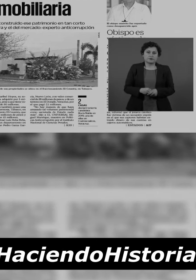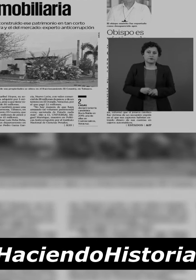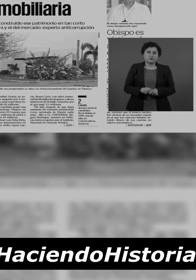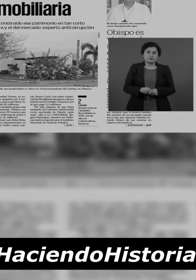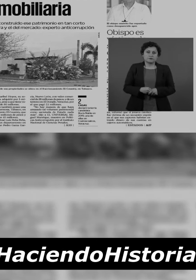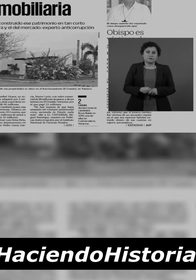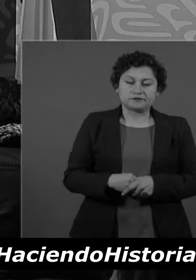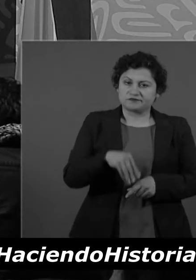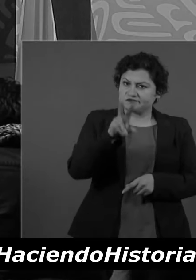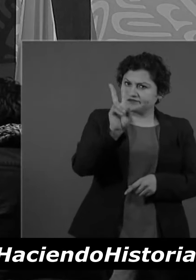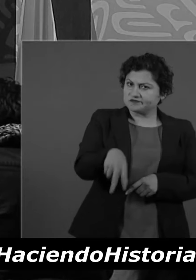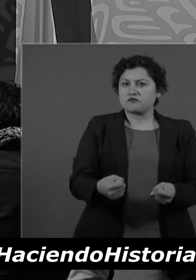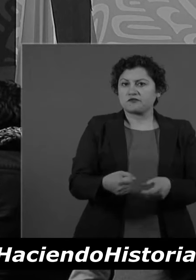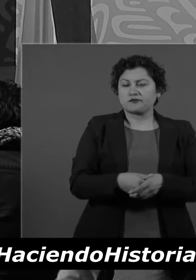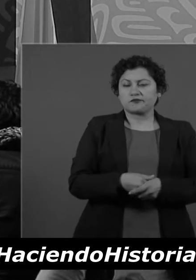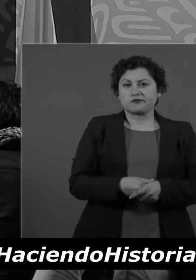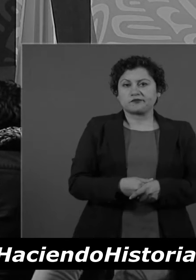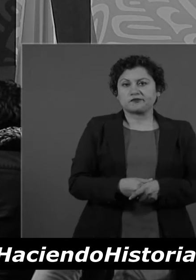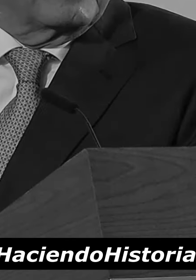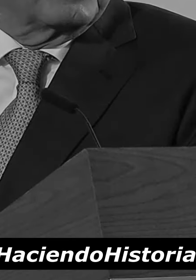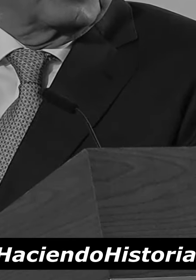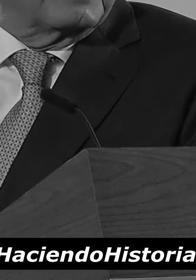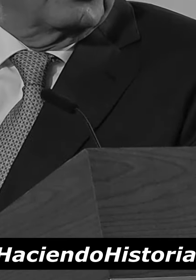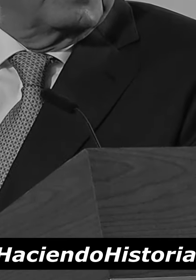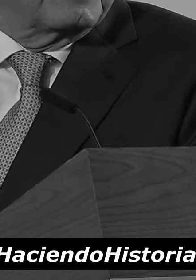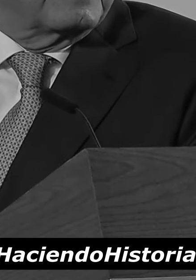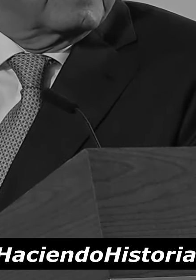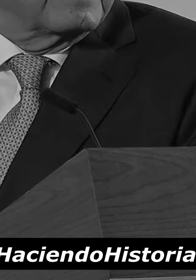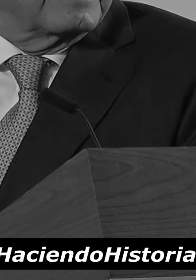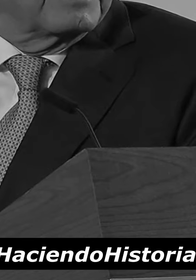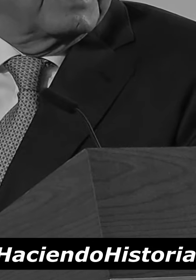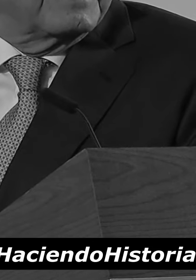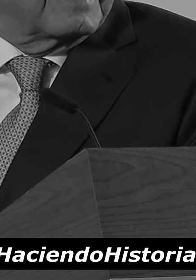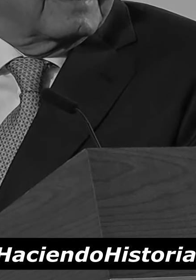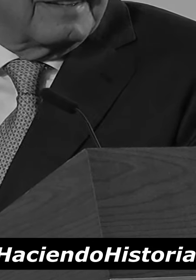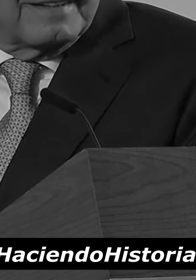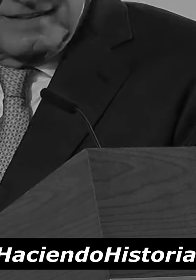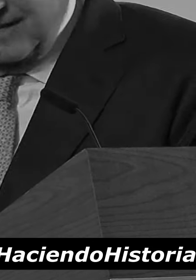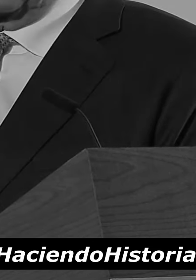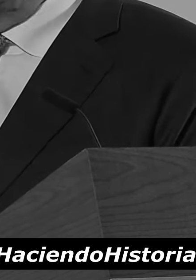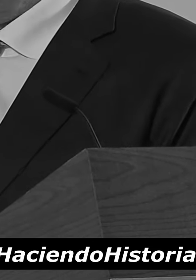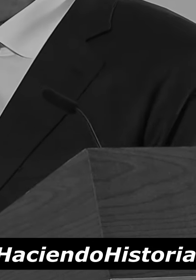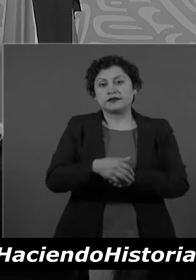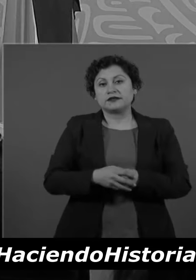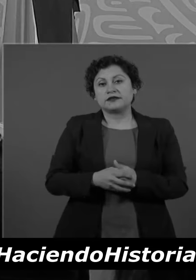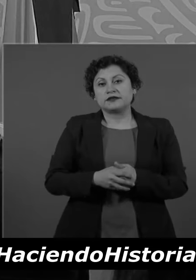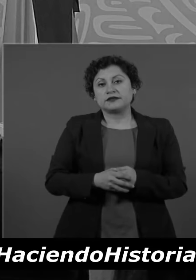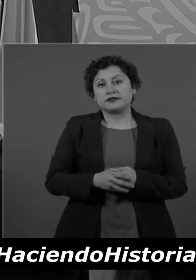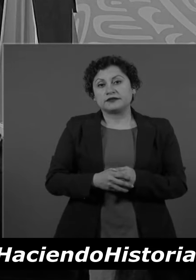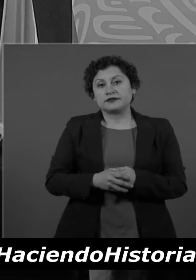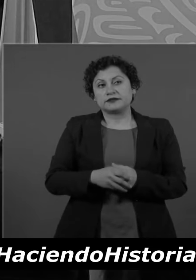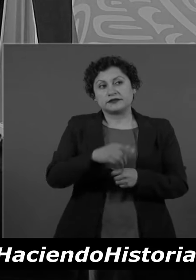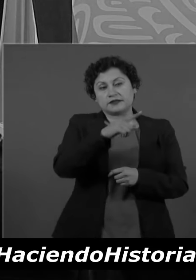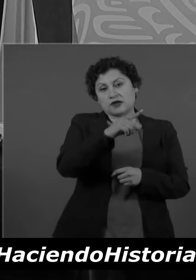no tengo duda porque sí les platiqué que después del 2006 me distancié con Ili